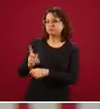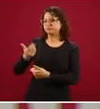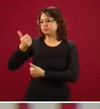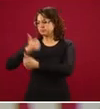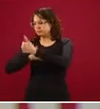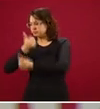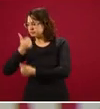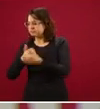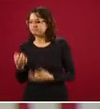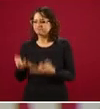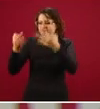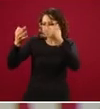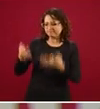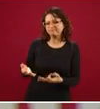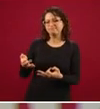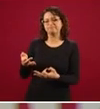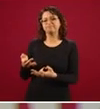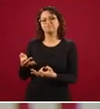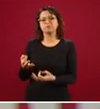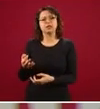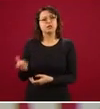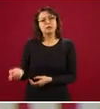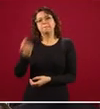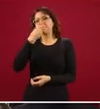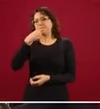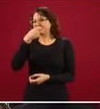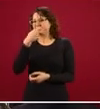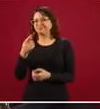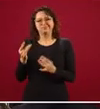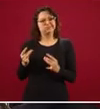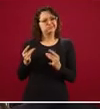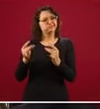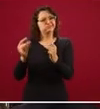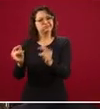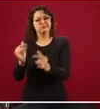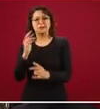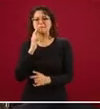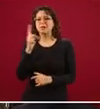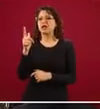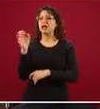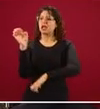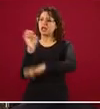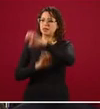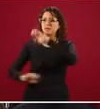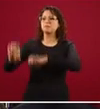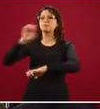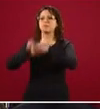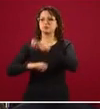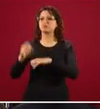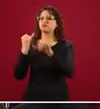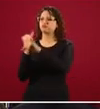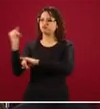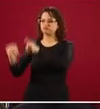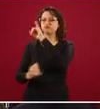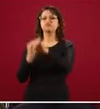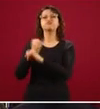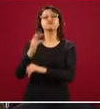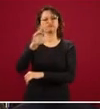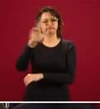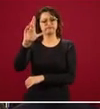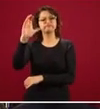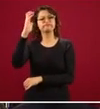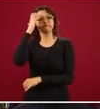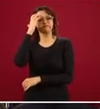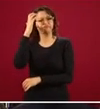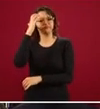sanitaria, y son productos de la mejor calidad de empresas que son competentes y reconocidas por